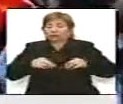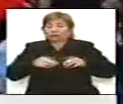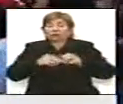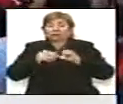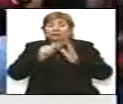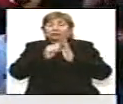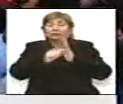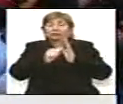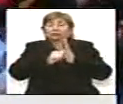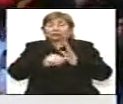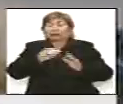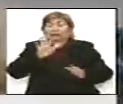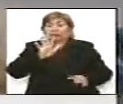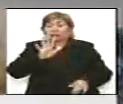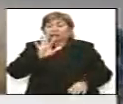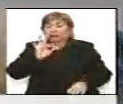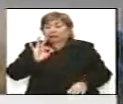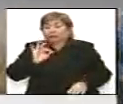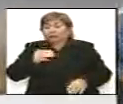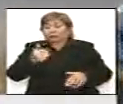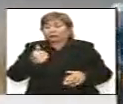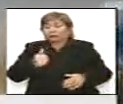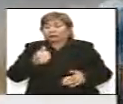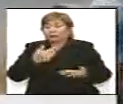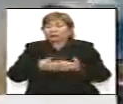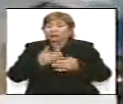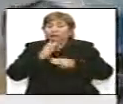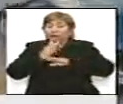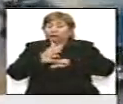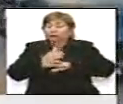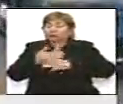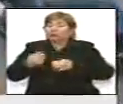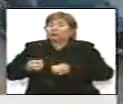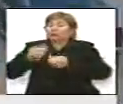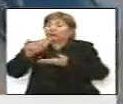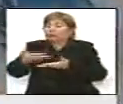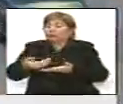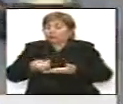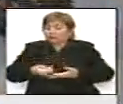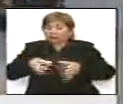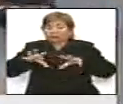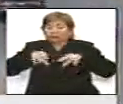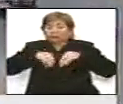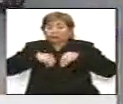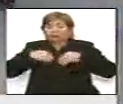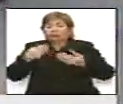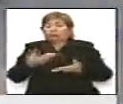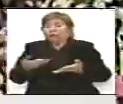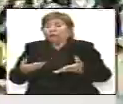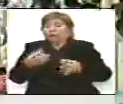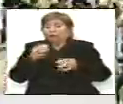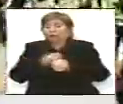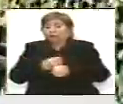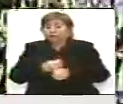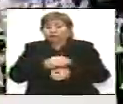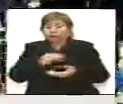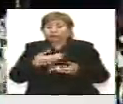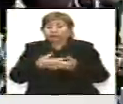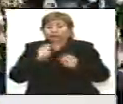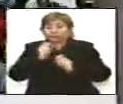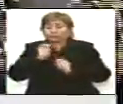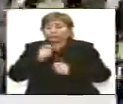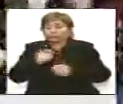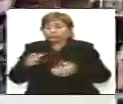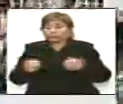artículo 359 a que de manera directa o indirecta solicita acepta entrega o recibe aportes donaciones